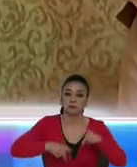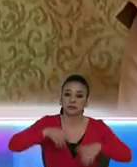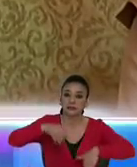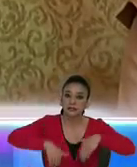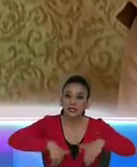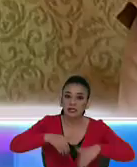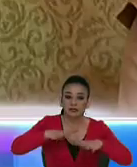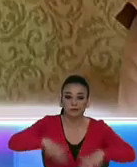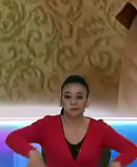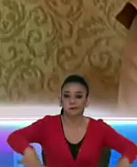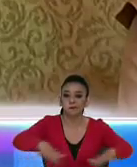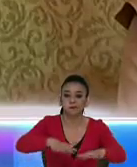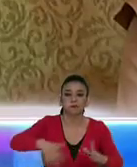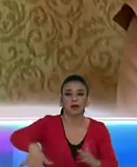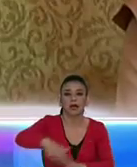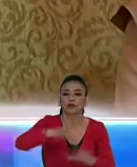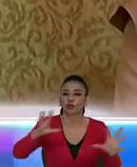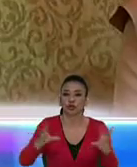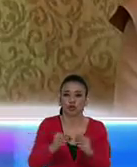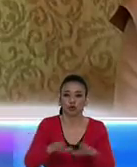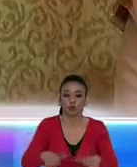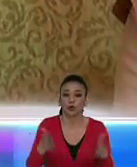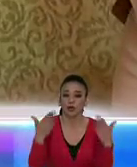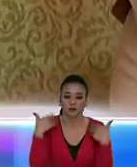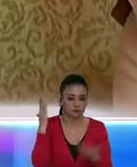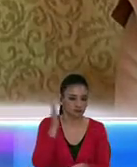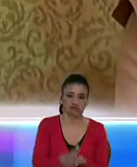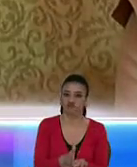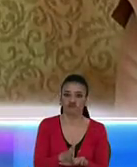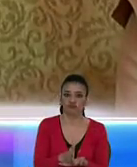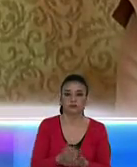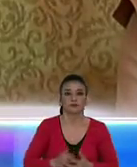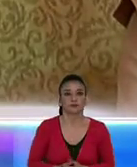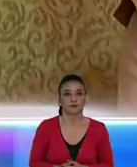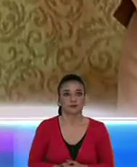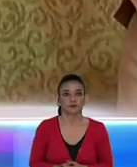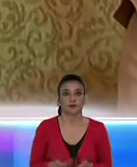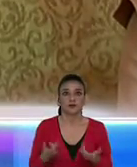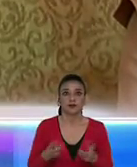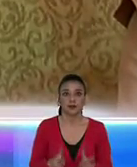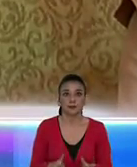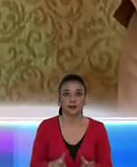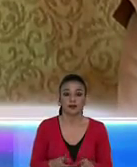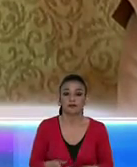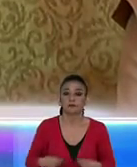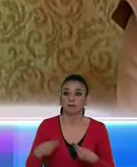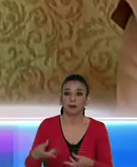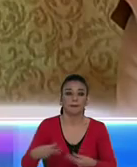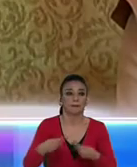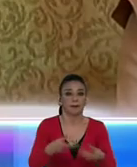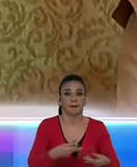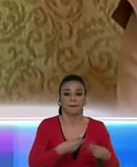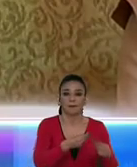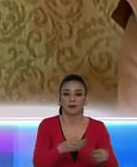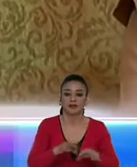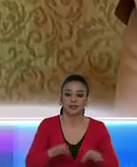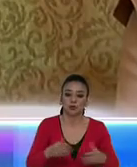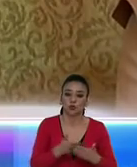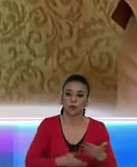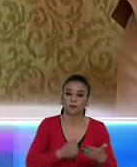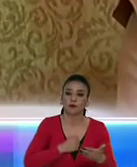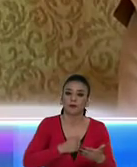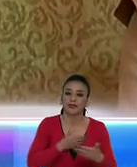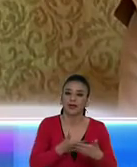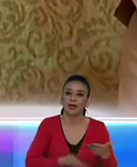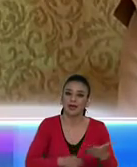y parques acuáticos de la ciudad de Guayaquil. Se suspenden por ahora las entregas masivas de título de la propiedad, de títulos de propiedad